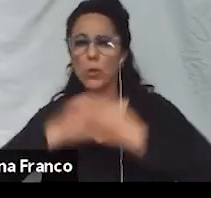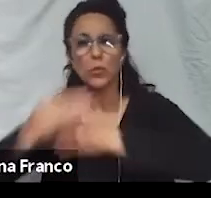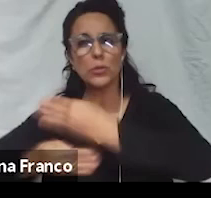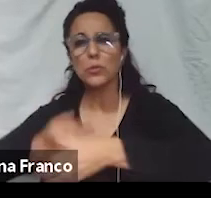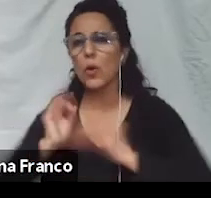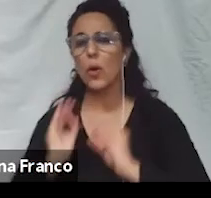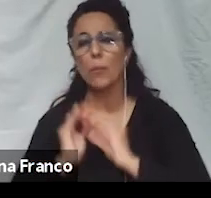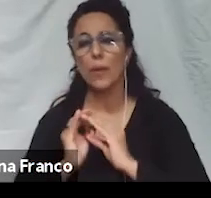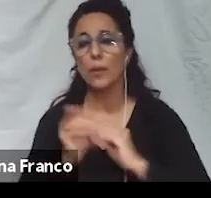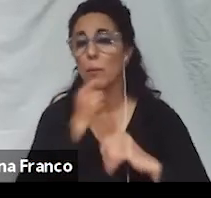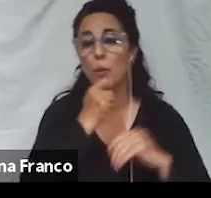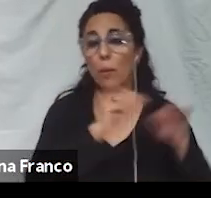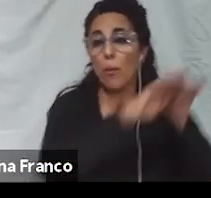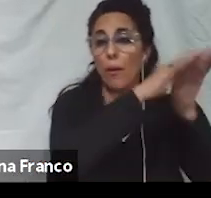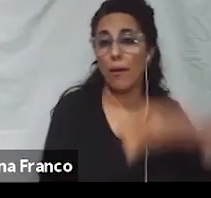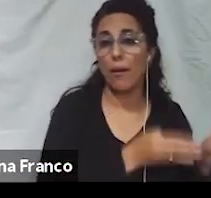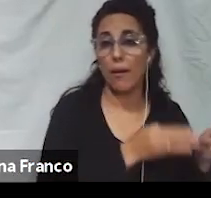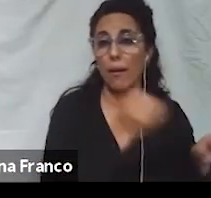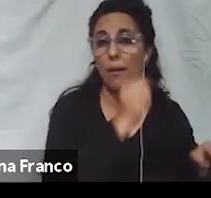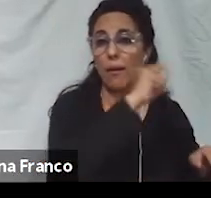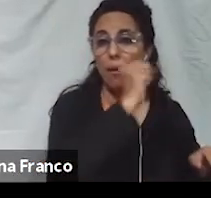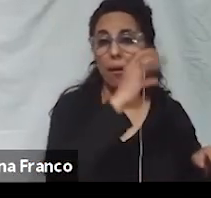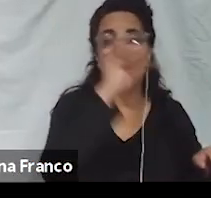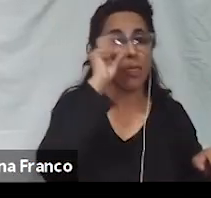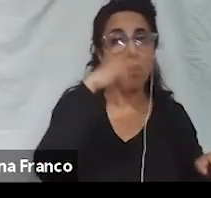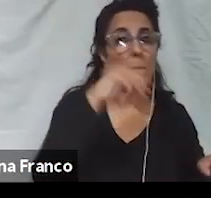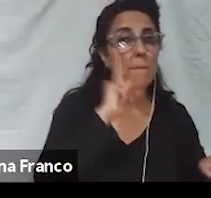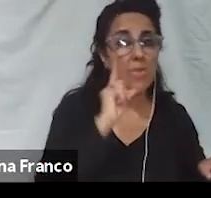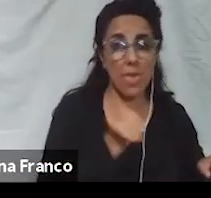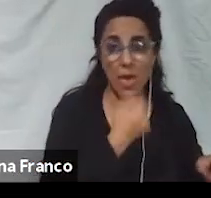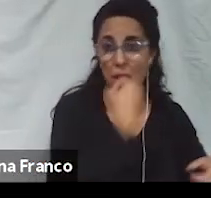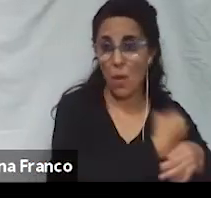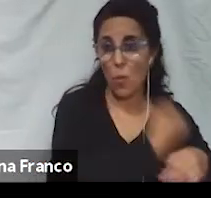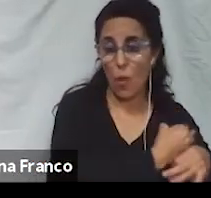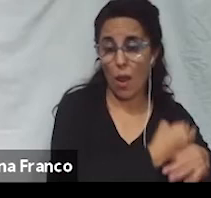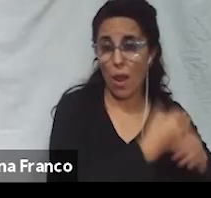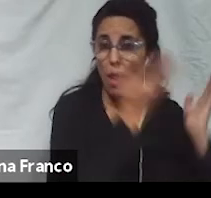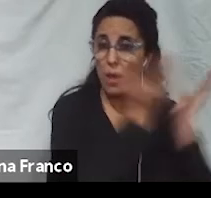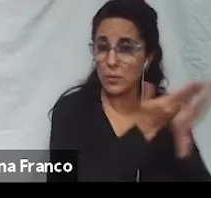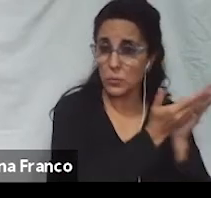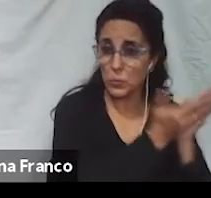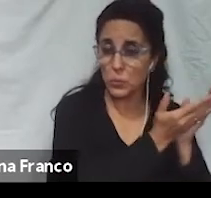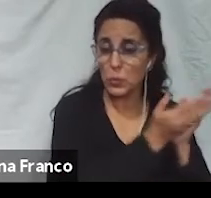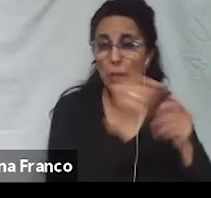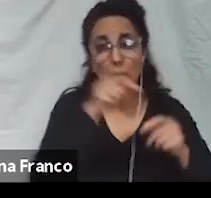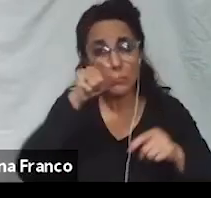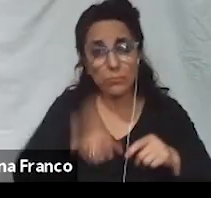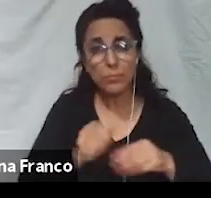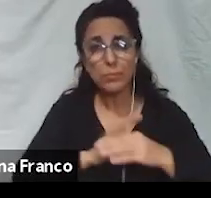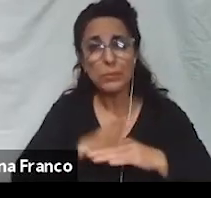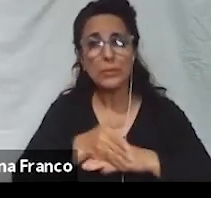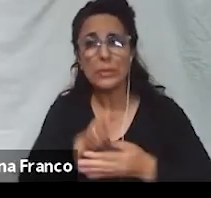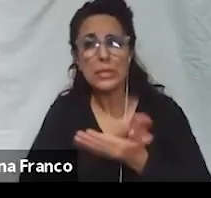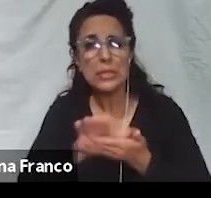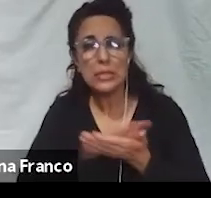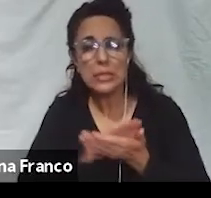si por ejemplo es una academia, tenemos que verificar que el proceso de inscripción sea accesible en su totalidad, que el proceso de inicio de sesión sea accesible